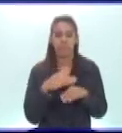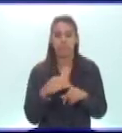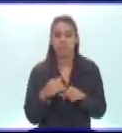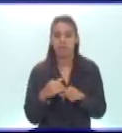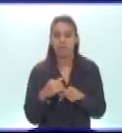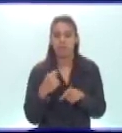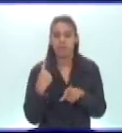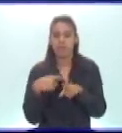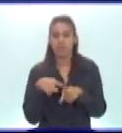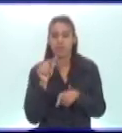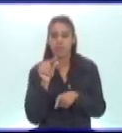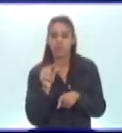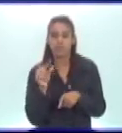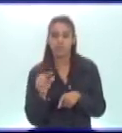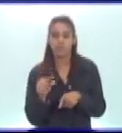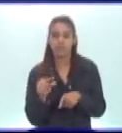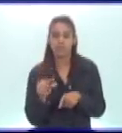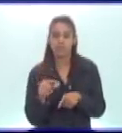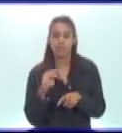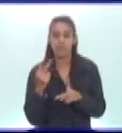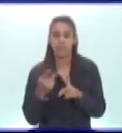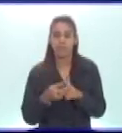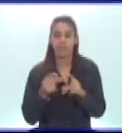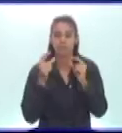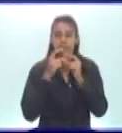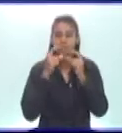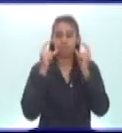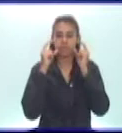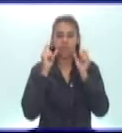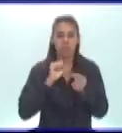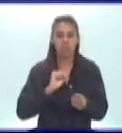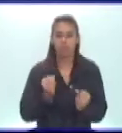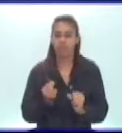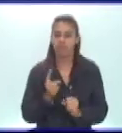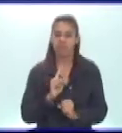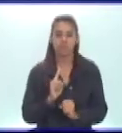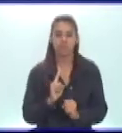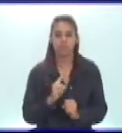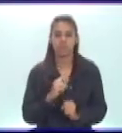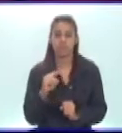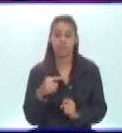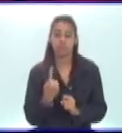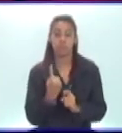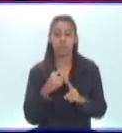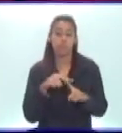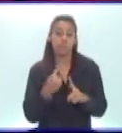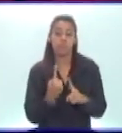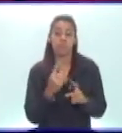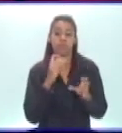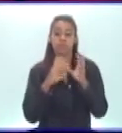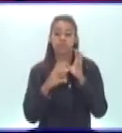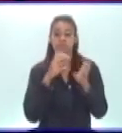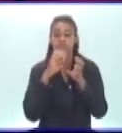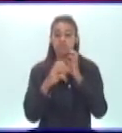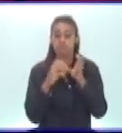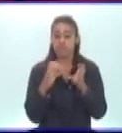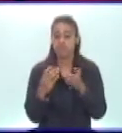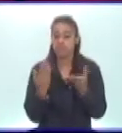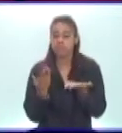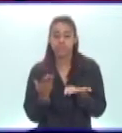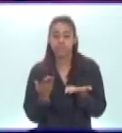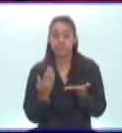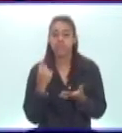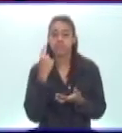no vernos obligados a utilizar el nasobuco y no interferir en la vía que tienen nuestros niños para la comunicación, que son